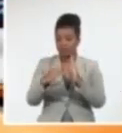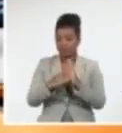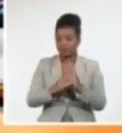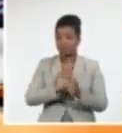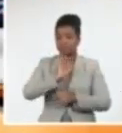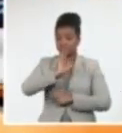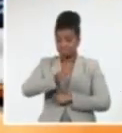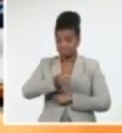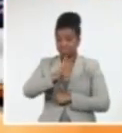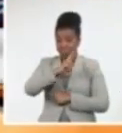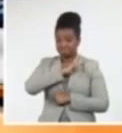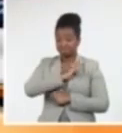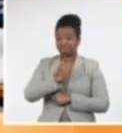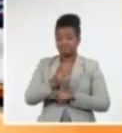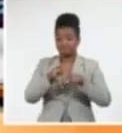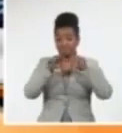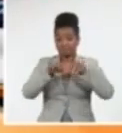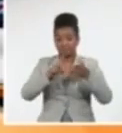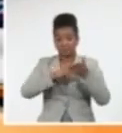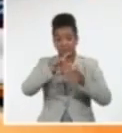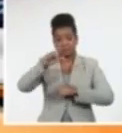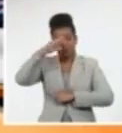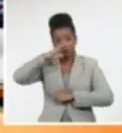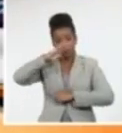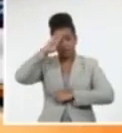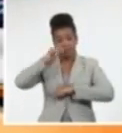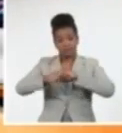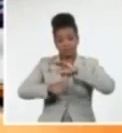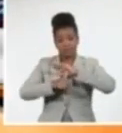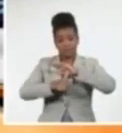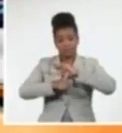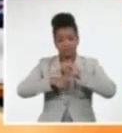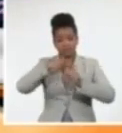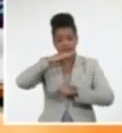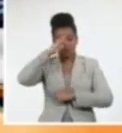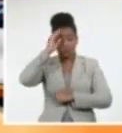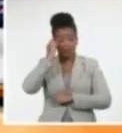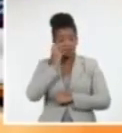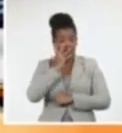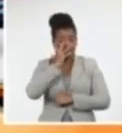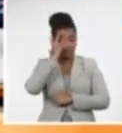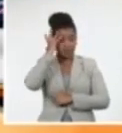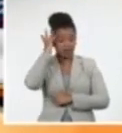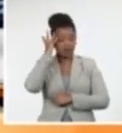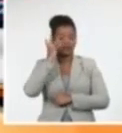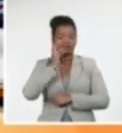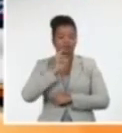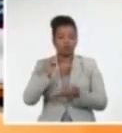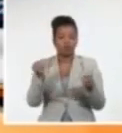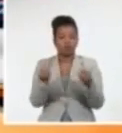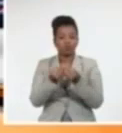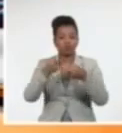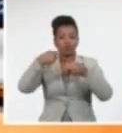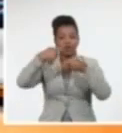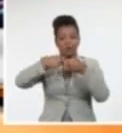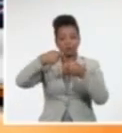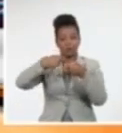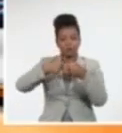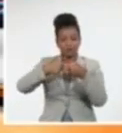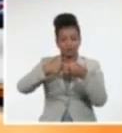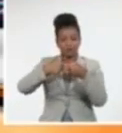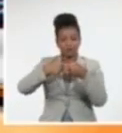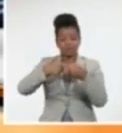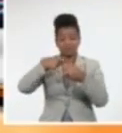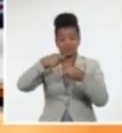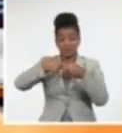Comité Central del Partido Comunista de Cuba y presidente de la República, Miguel Díaz-Canel Bermúdez, acompañado por su esposa Liz Cuesta, llegó